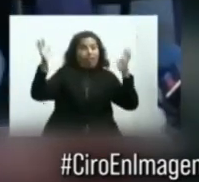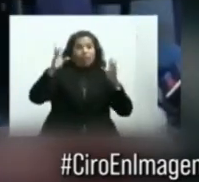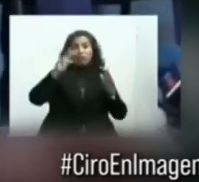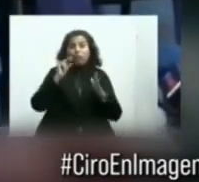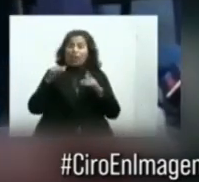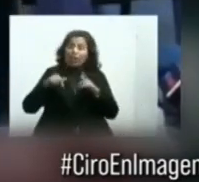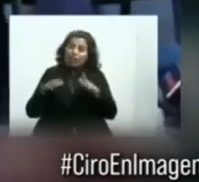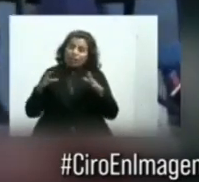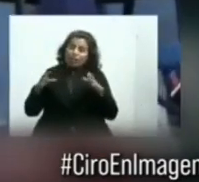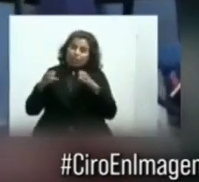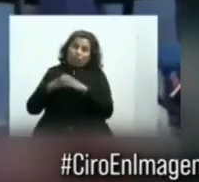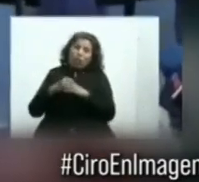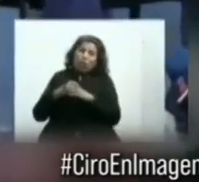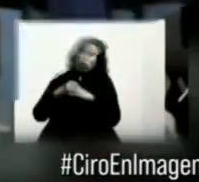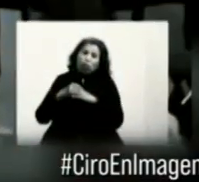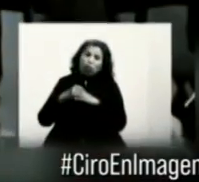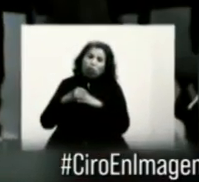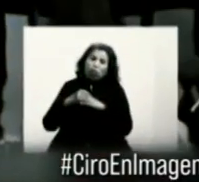de transformación.